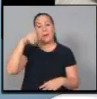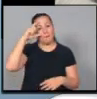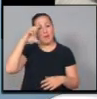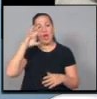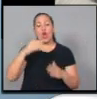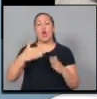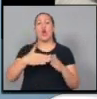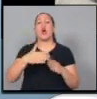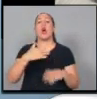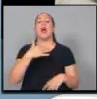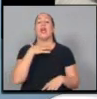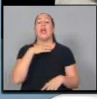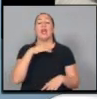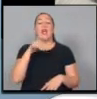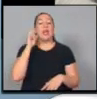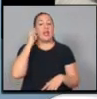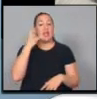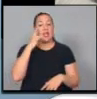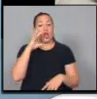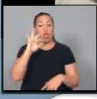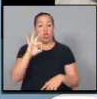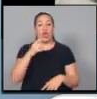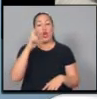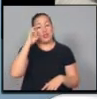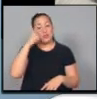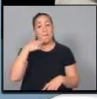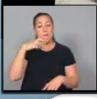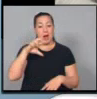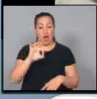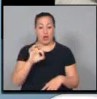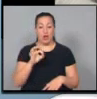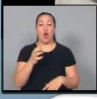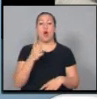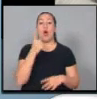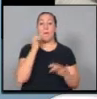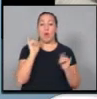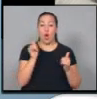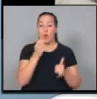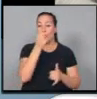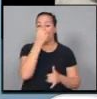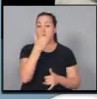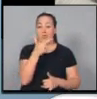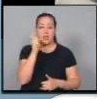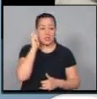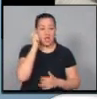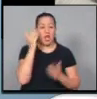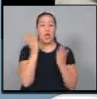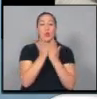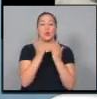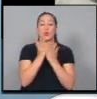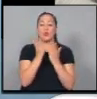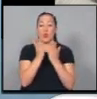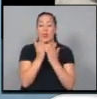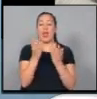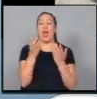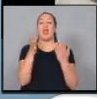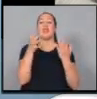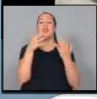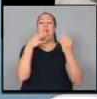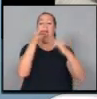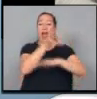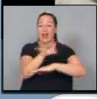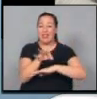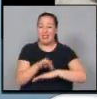Luz Uriaga. Lamentablemente la víctima, un joven, Nahuel, de 23 años, estudiante de arquitectura, estaba